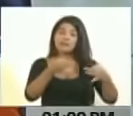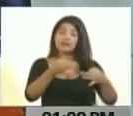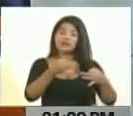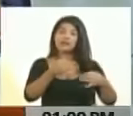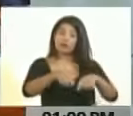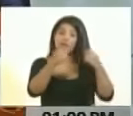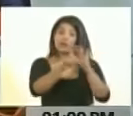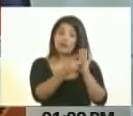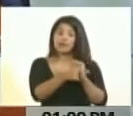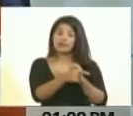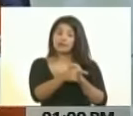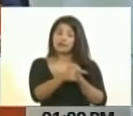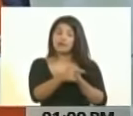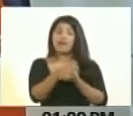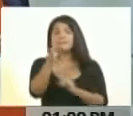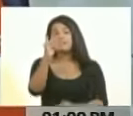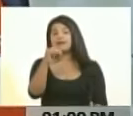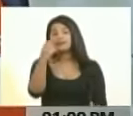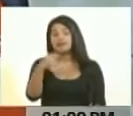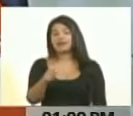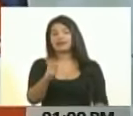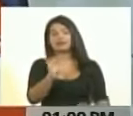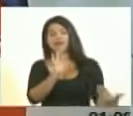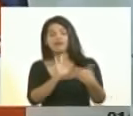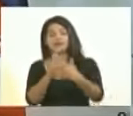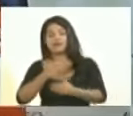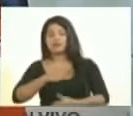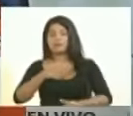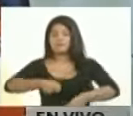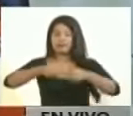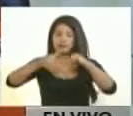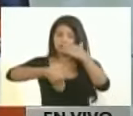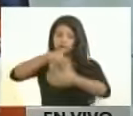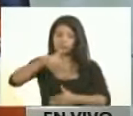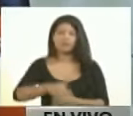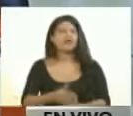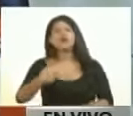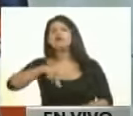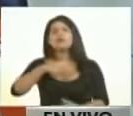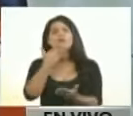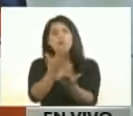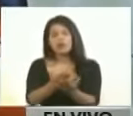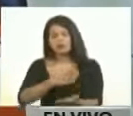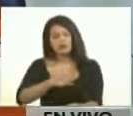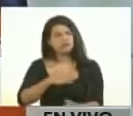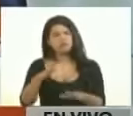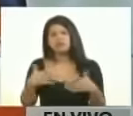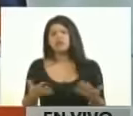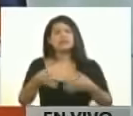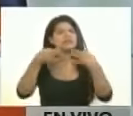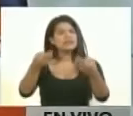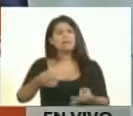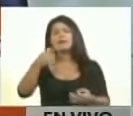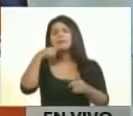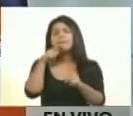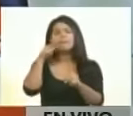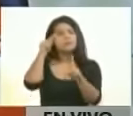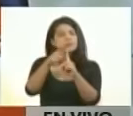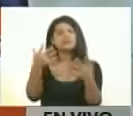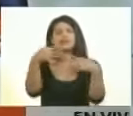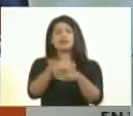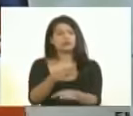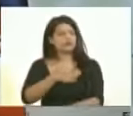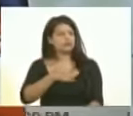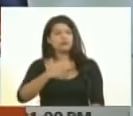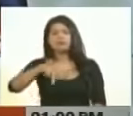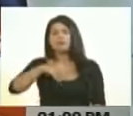nuestro país, pero sin duda alguna para afectar al Mercosur. La propuesta del Mercosur de Venezuela siempre fue la integración,